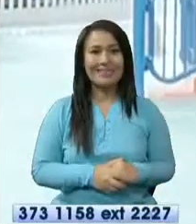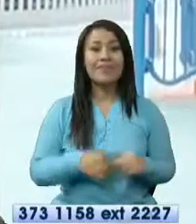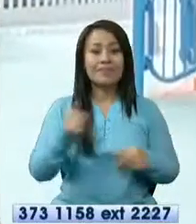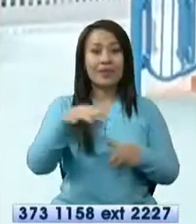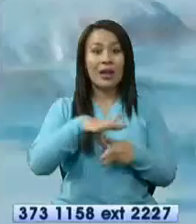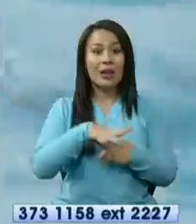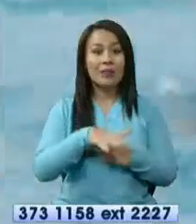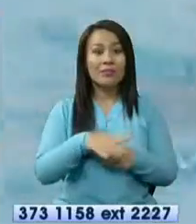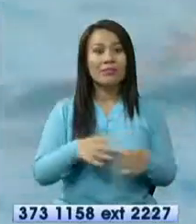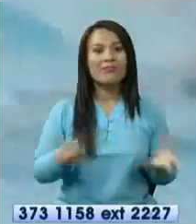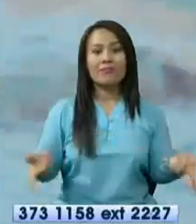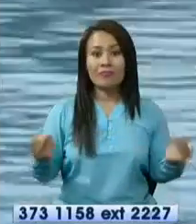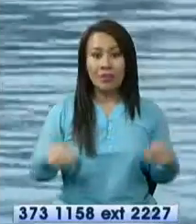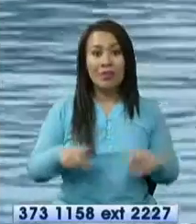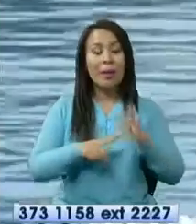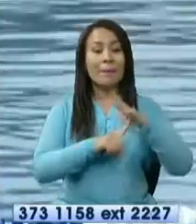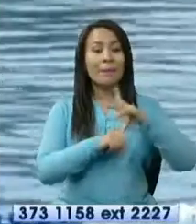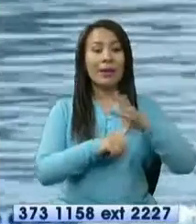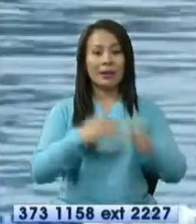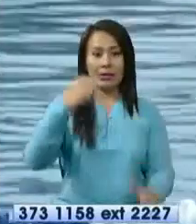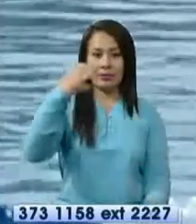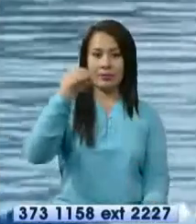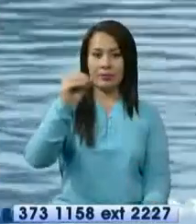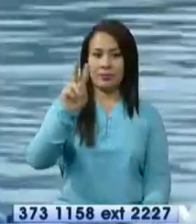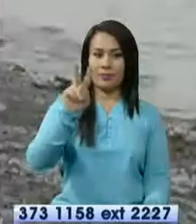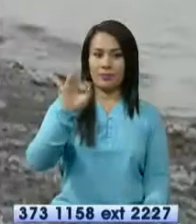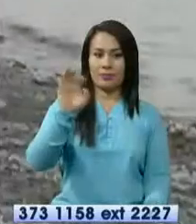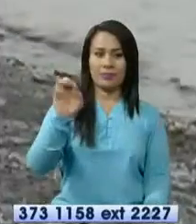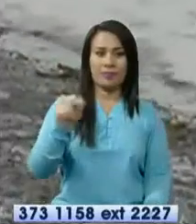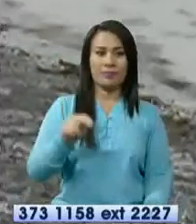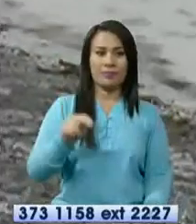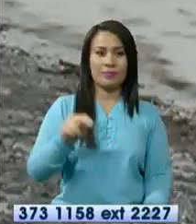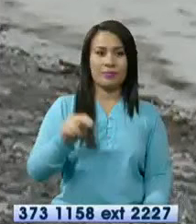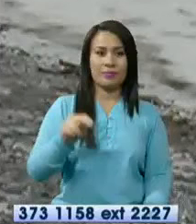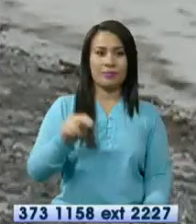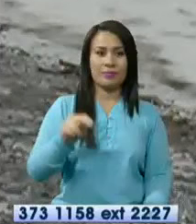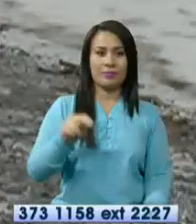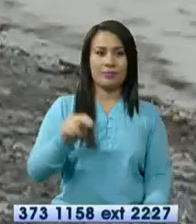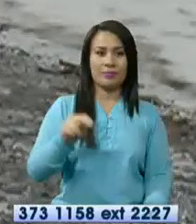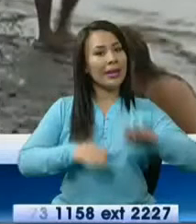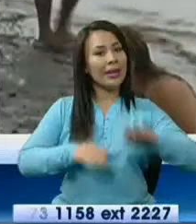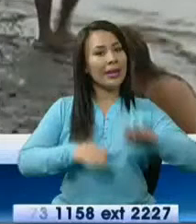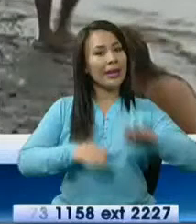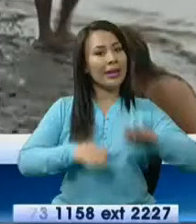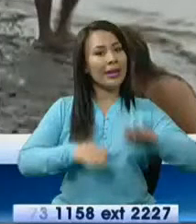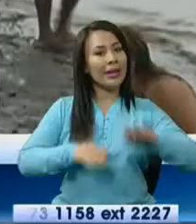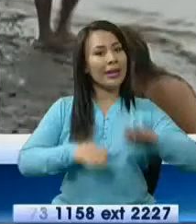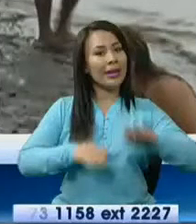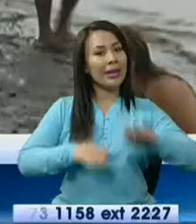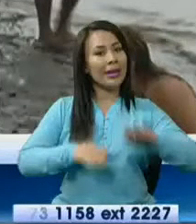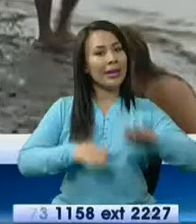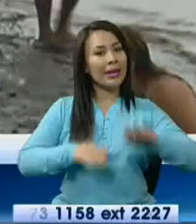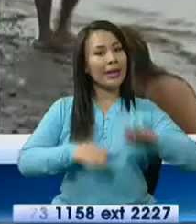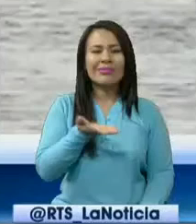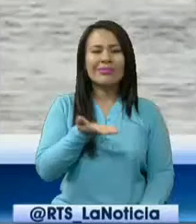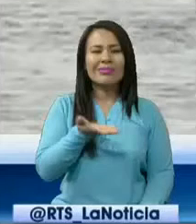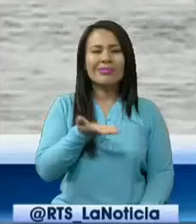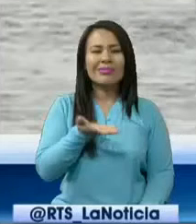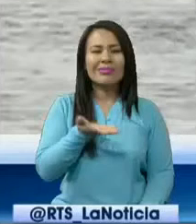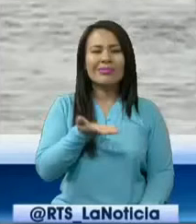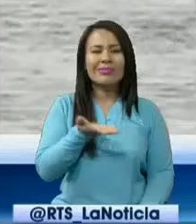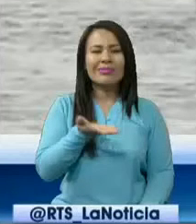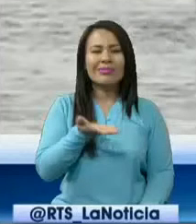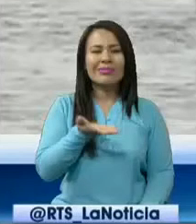parques acuáticos como el de la Ciudadela Cobien o las playas artificiales como la del Guasmo son algunas de las opciones turísticas